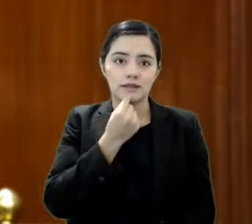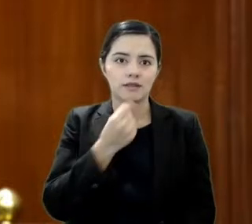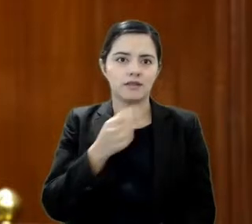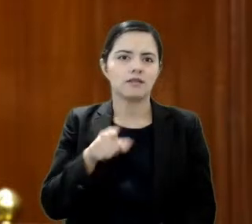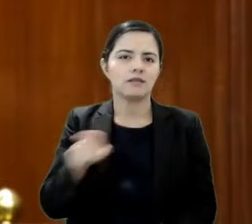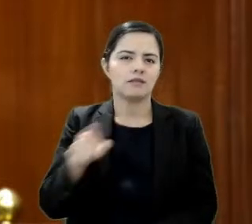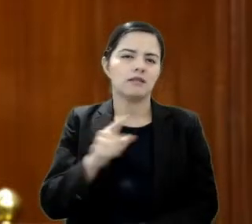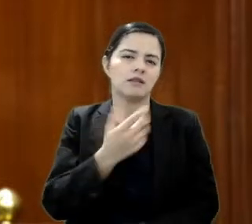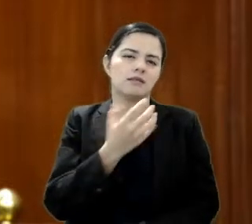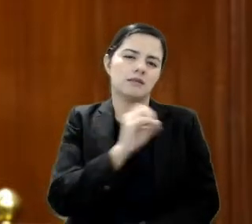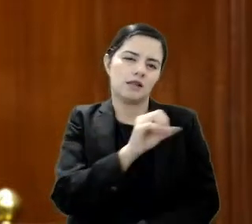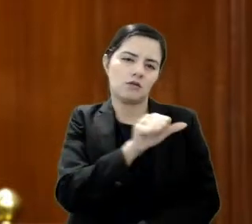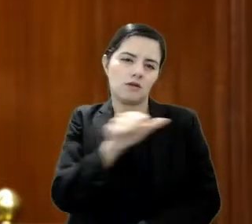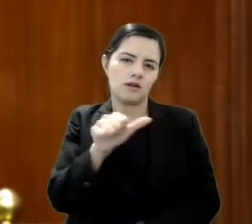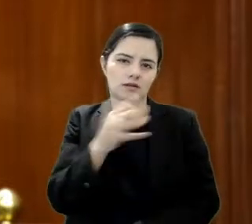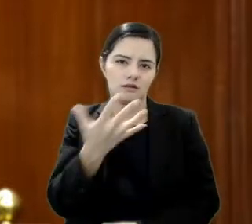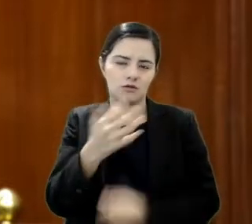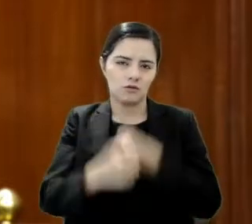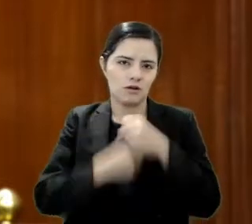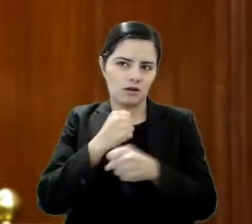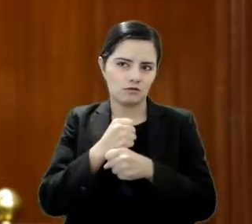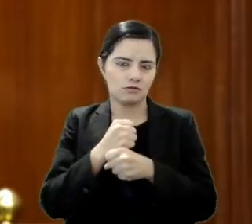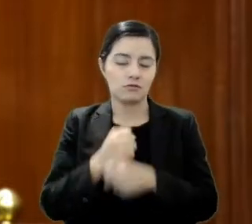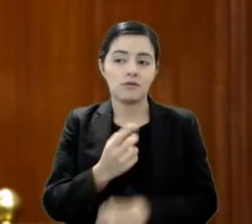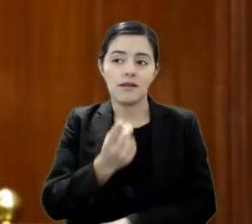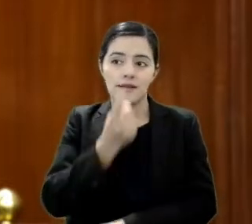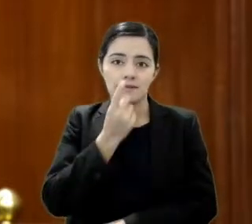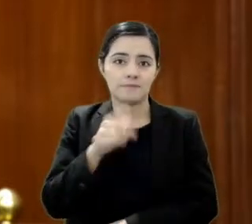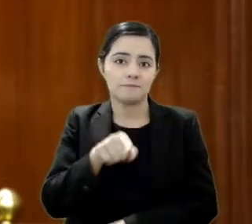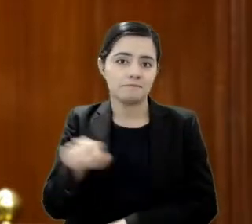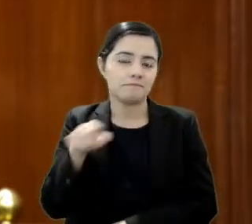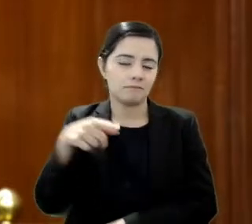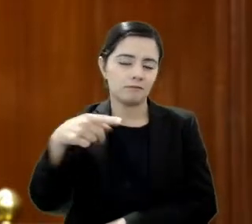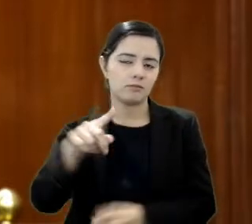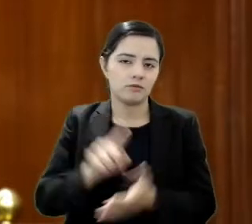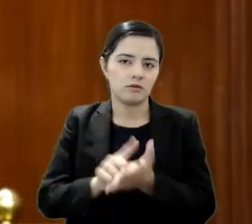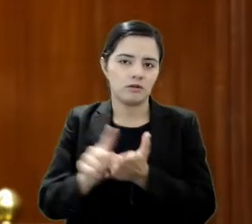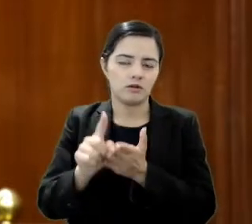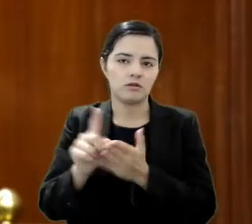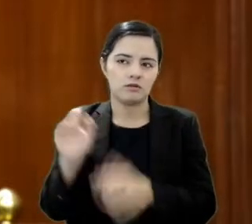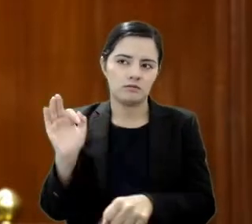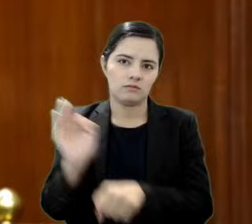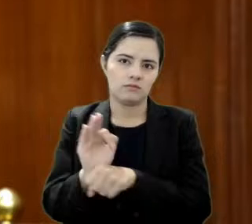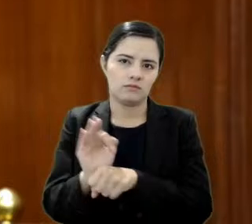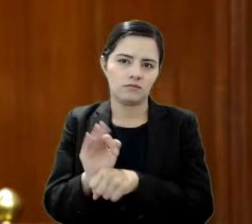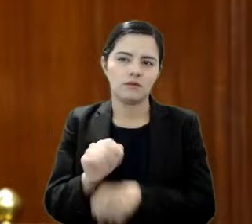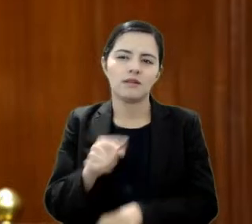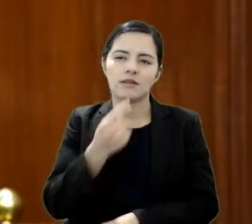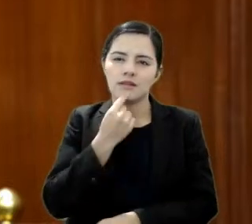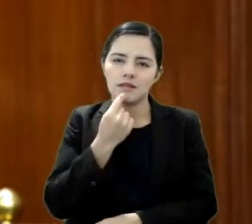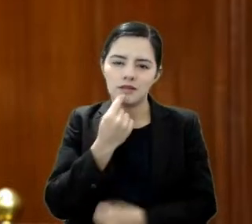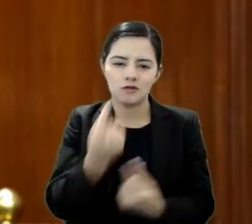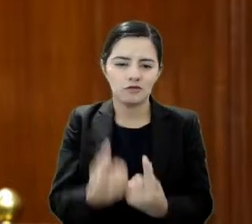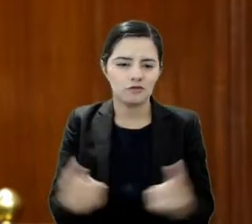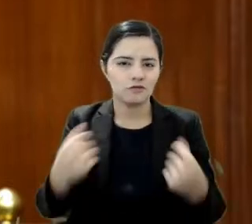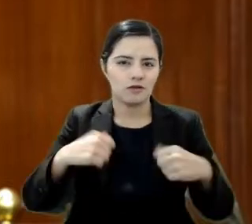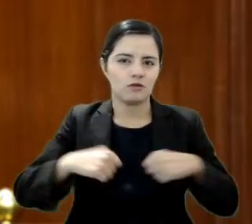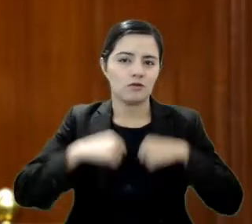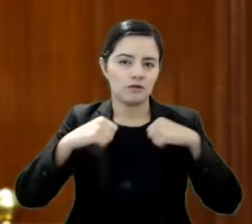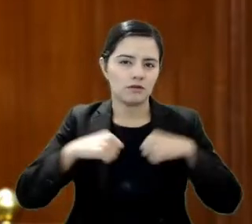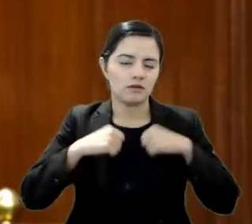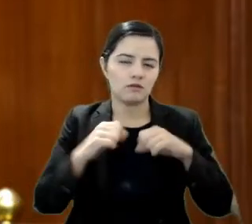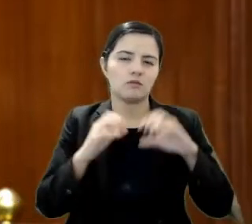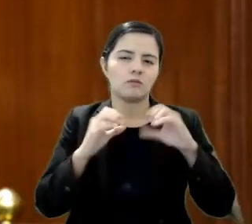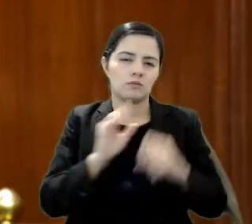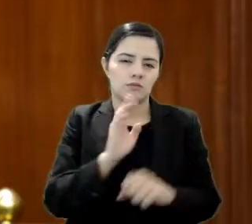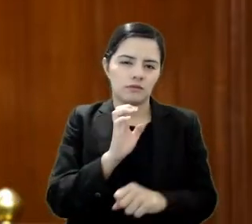infancia, relacionados con la protección integral de los derechos de niñas, niños, adolescentes y la primera infancia, el estudio, análisis y dictamen